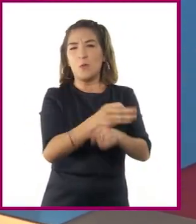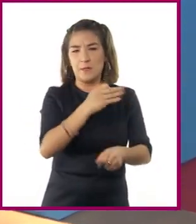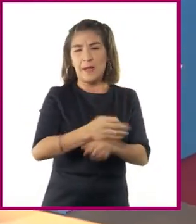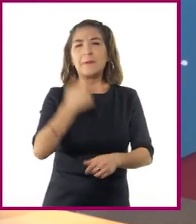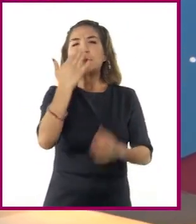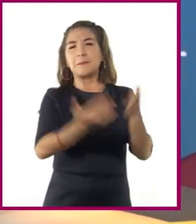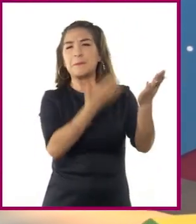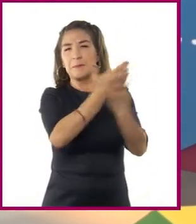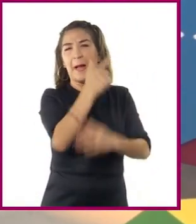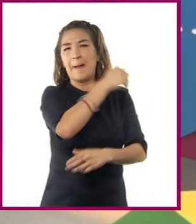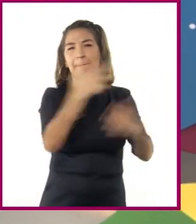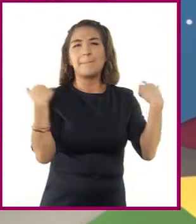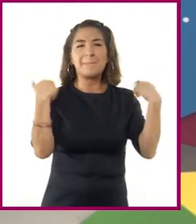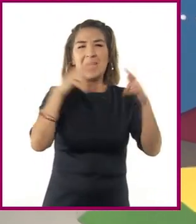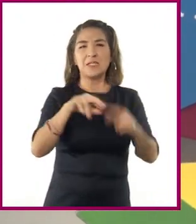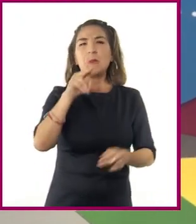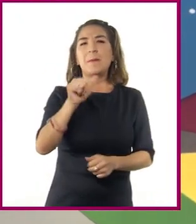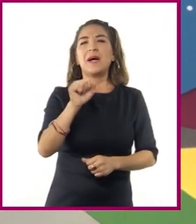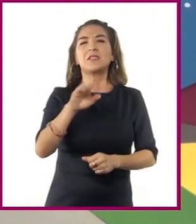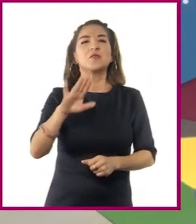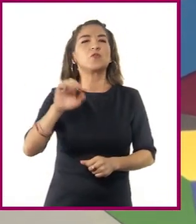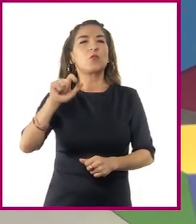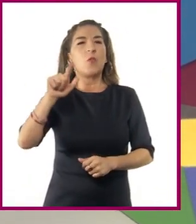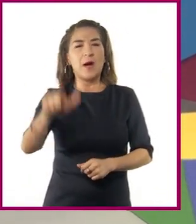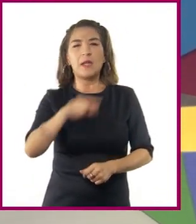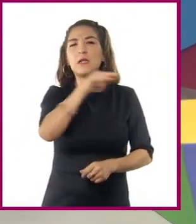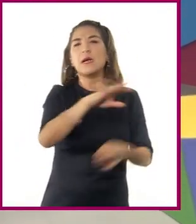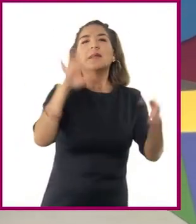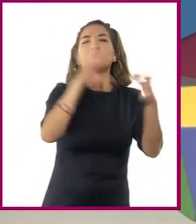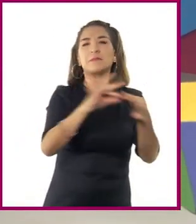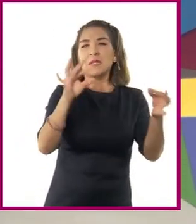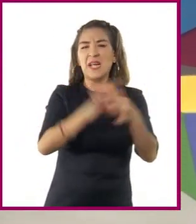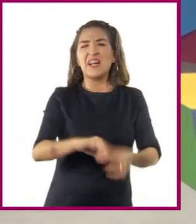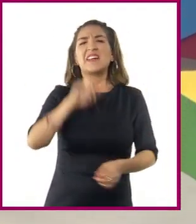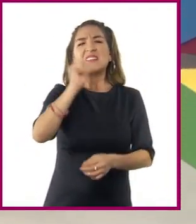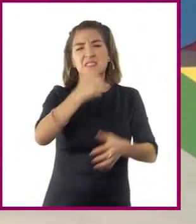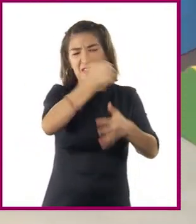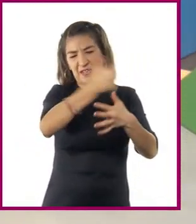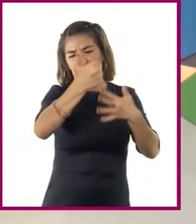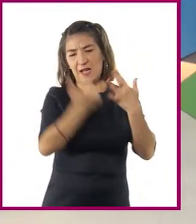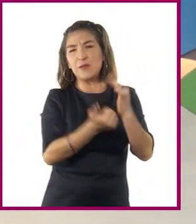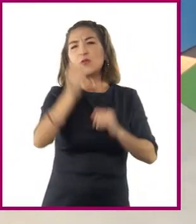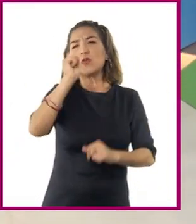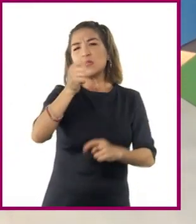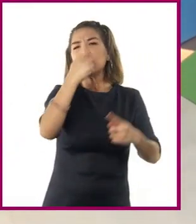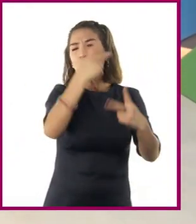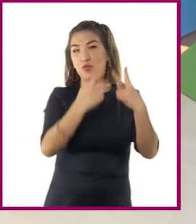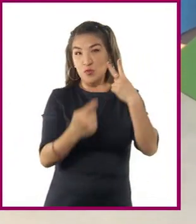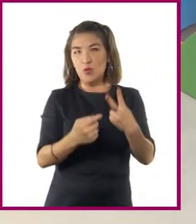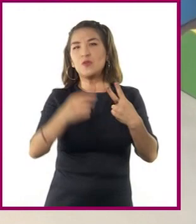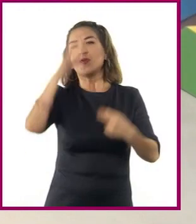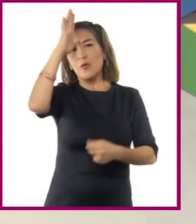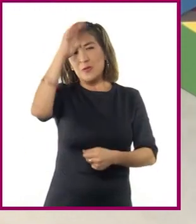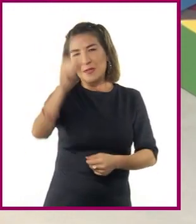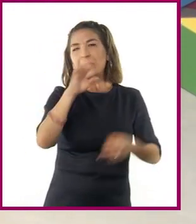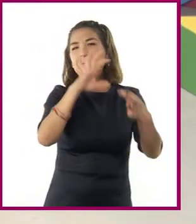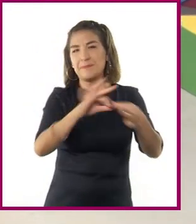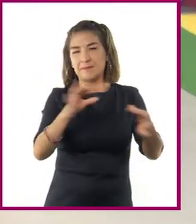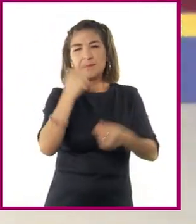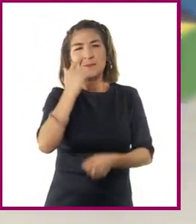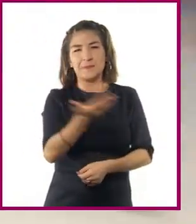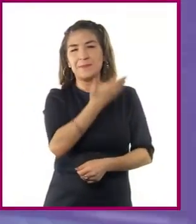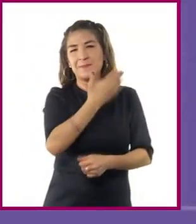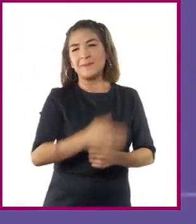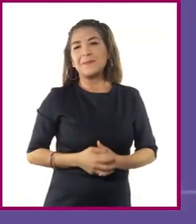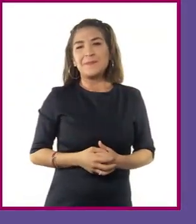a pedir al maestro Pascual Alejo Valenzuela nos explique cada uno de estos conceptos. Adelante,